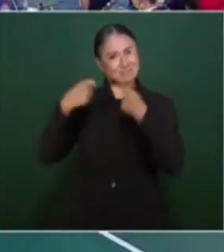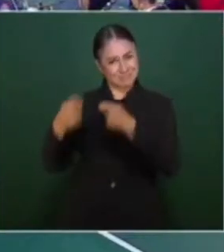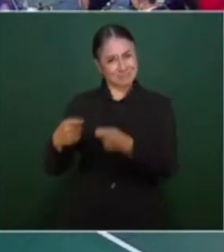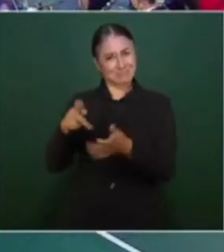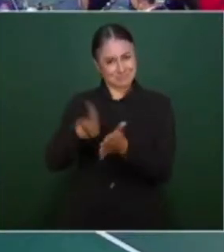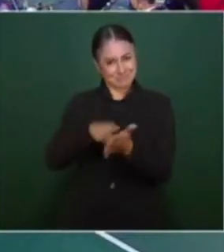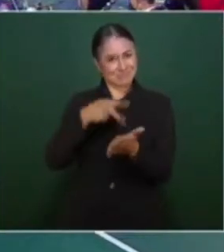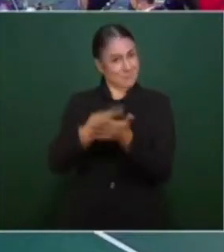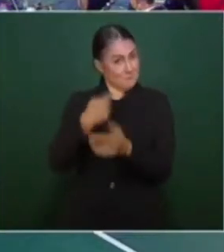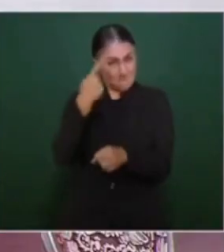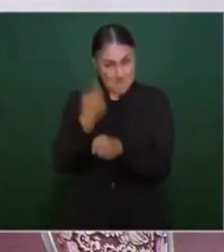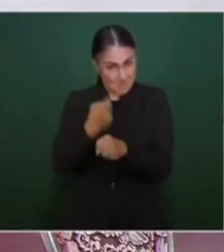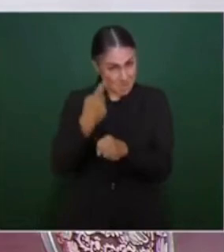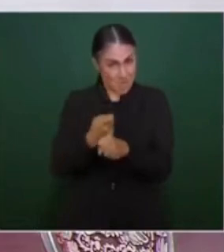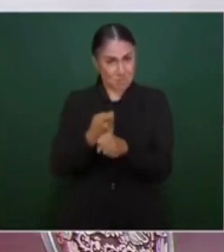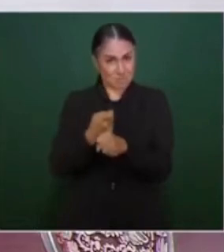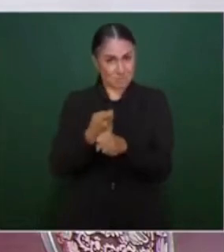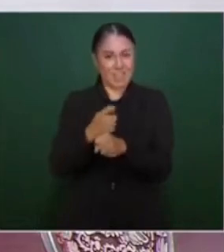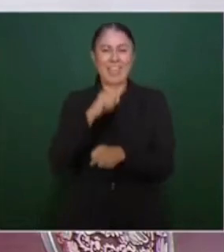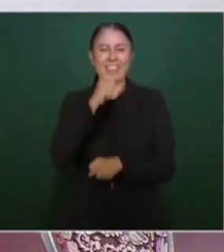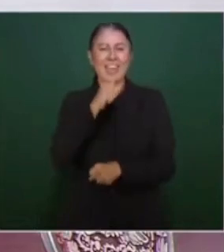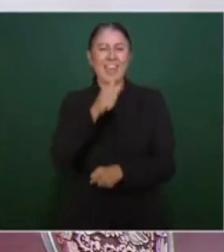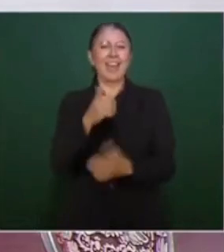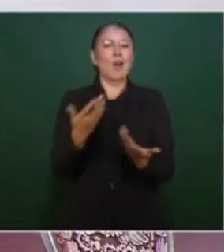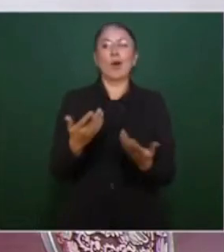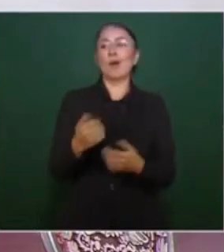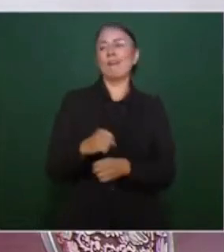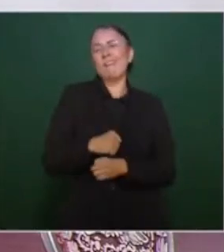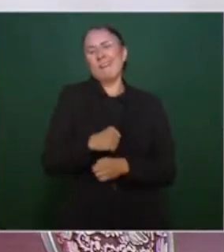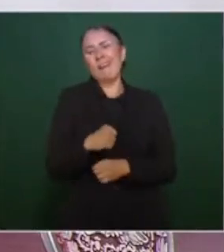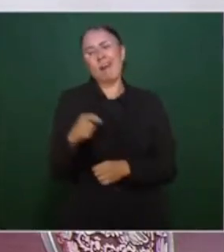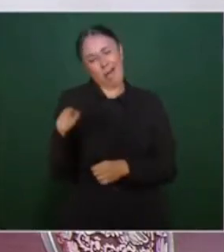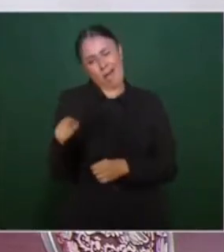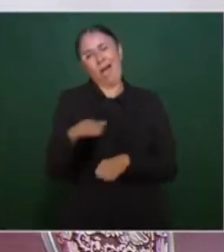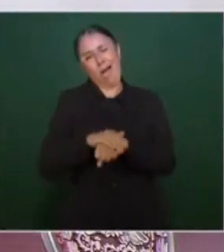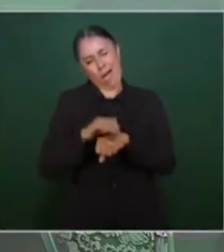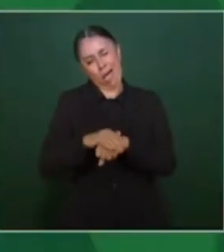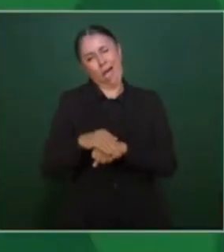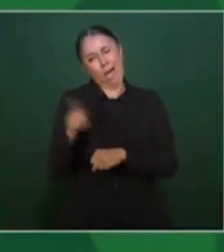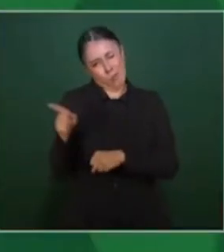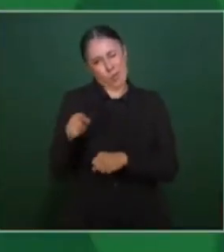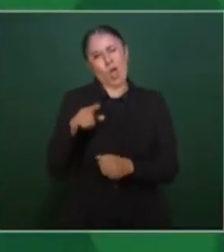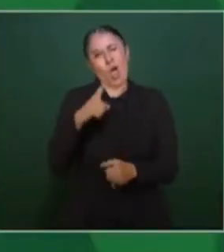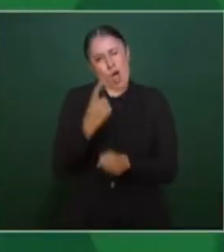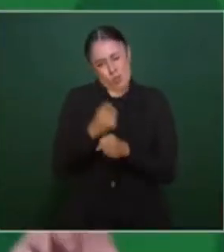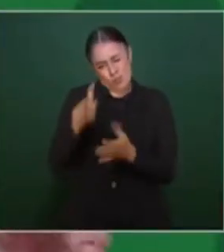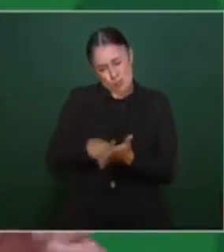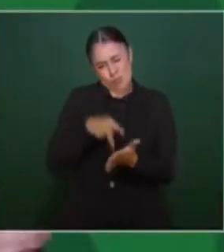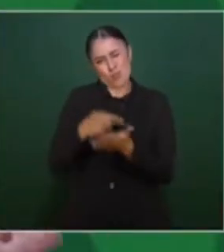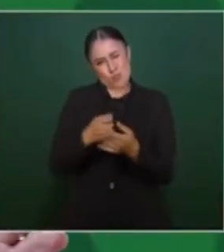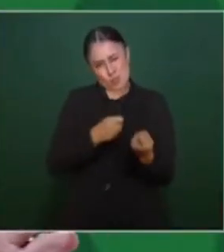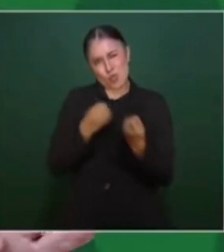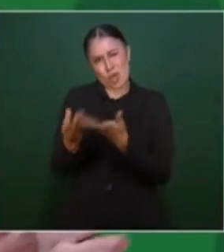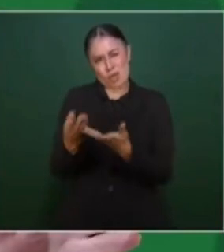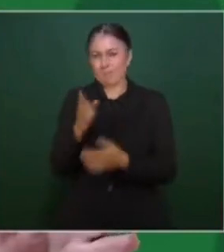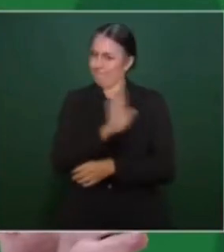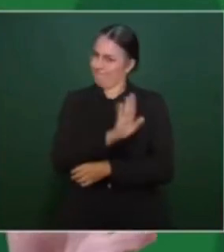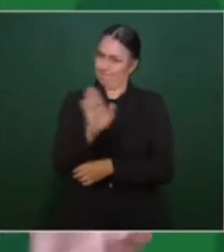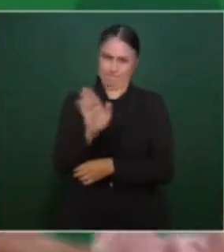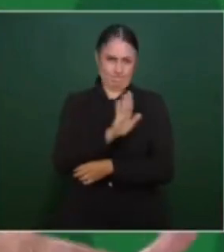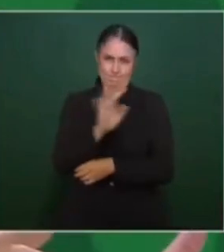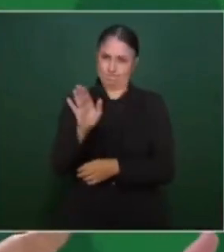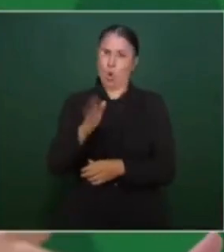se actúe con justicia. Y lo que me pregunta